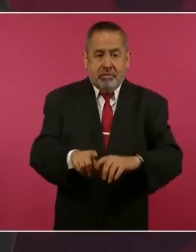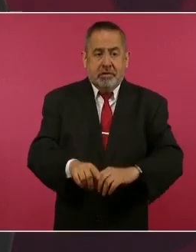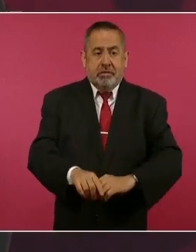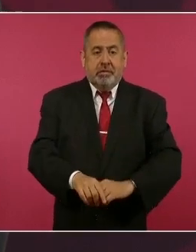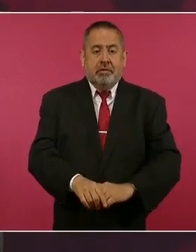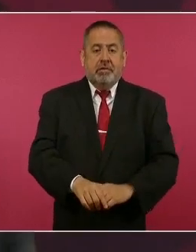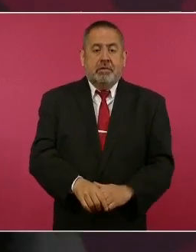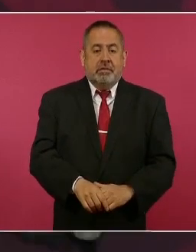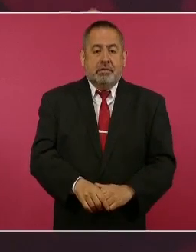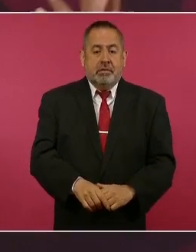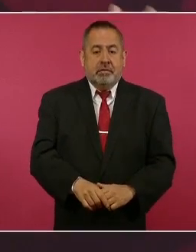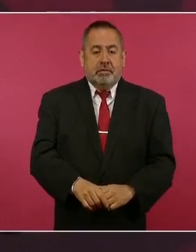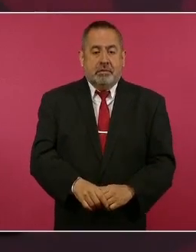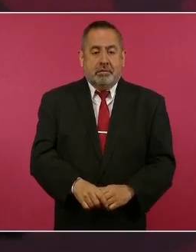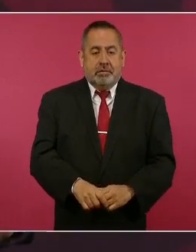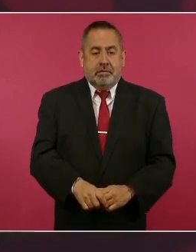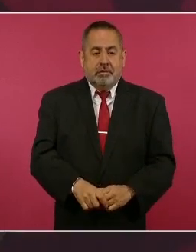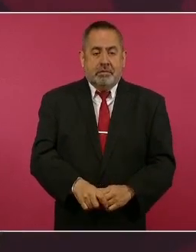Y